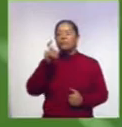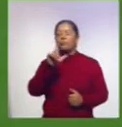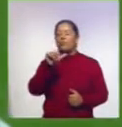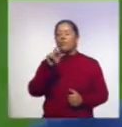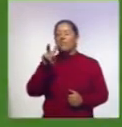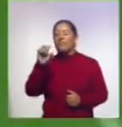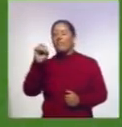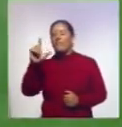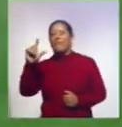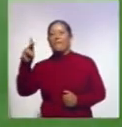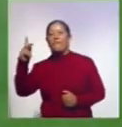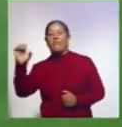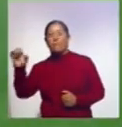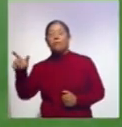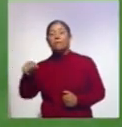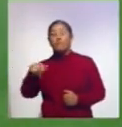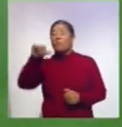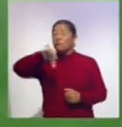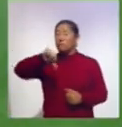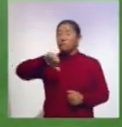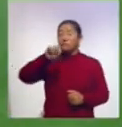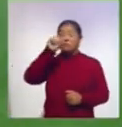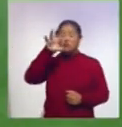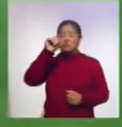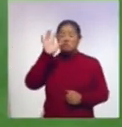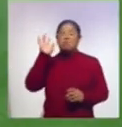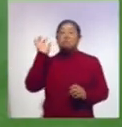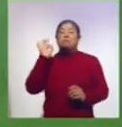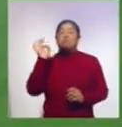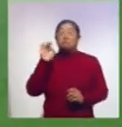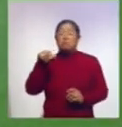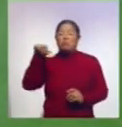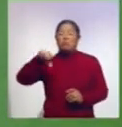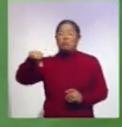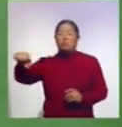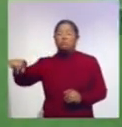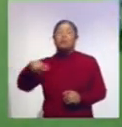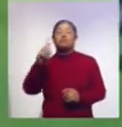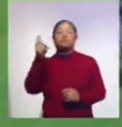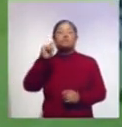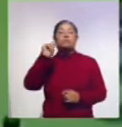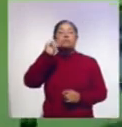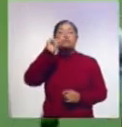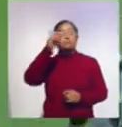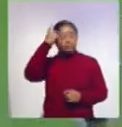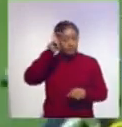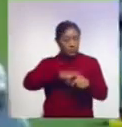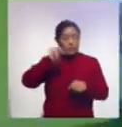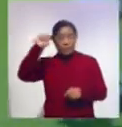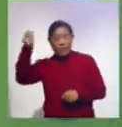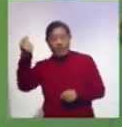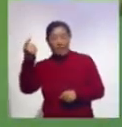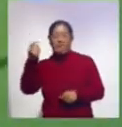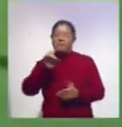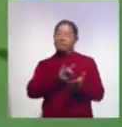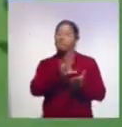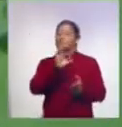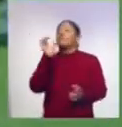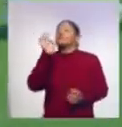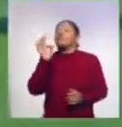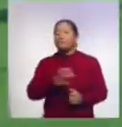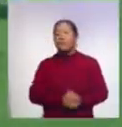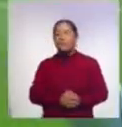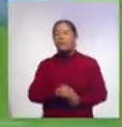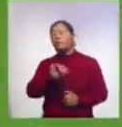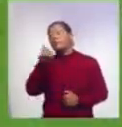se encenderían realmente los focos rojos y quizás podríamos ver nuevamente a un director técnico cesado. Por otro lado, el partido atractivo de esta jornada va a